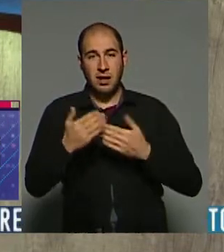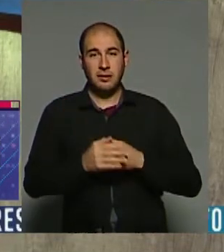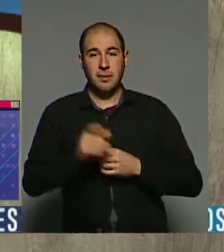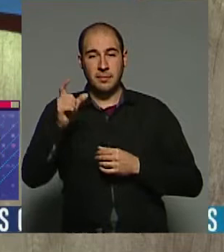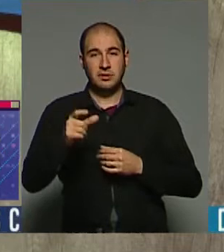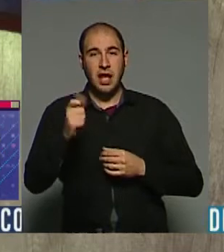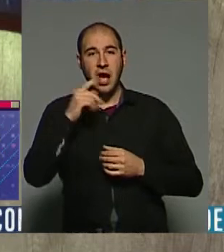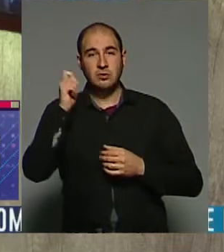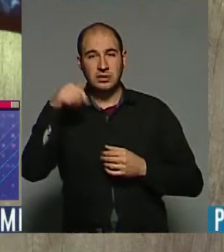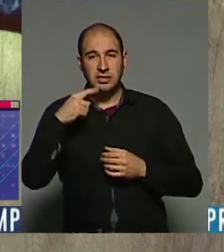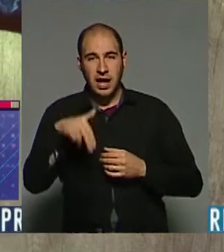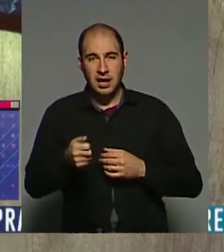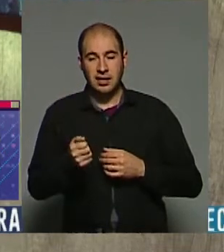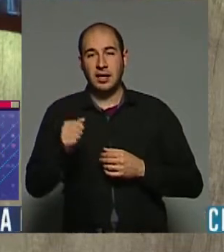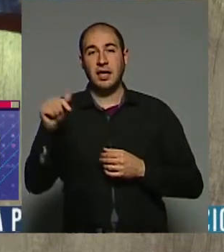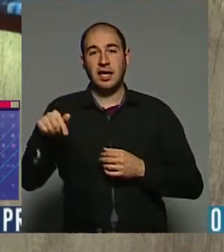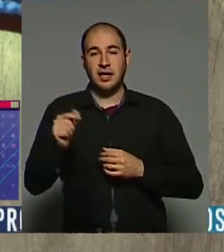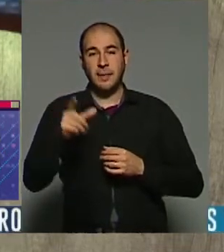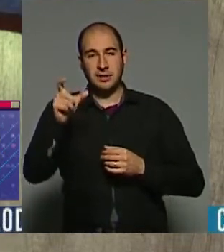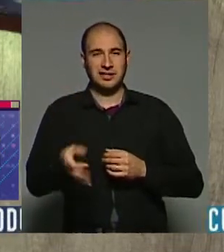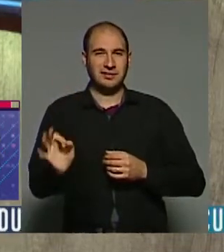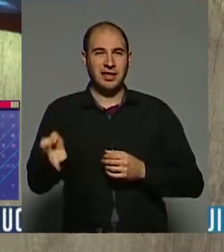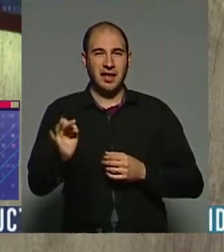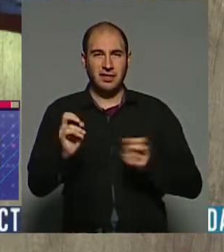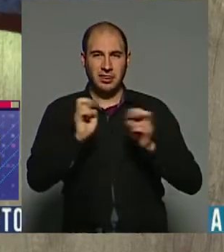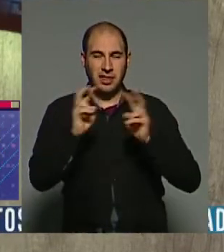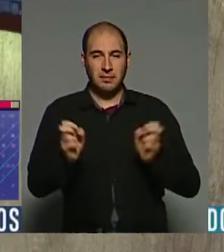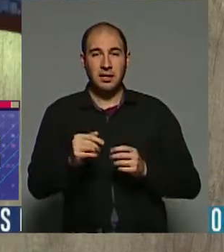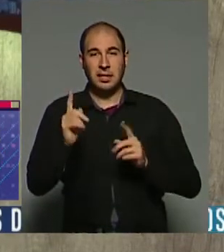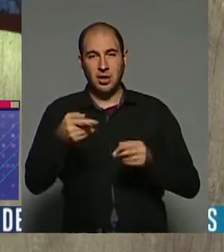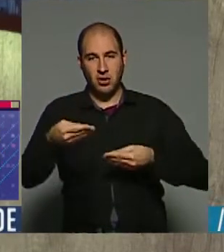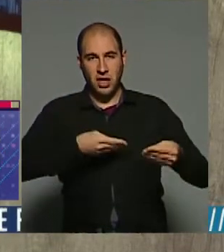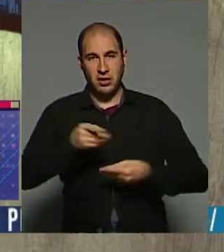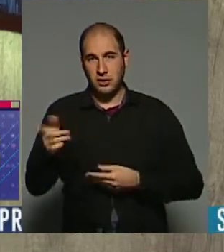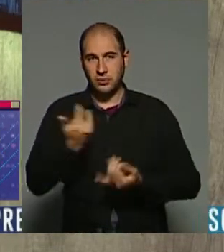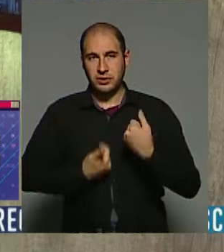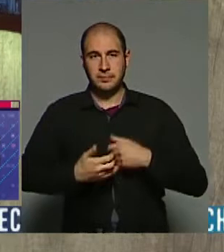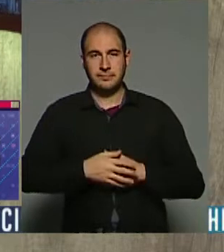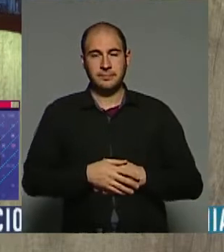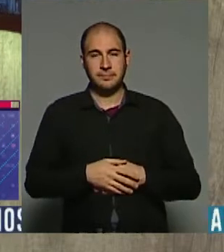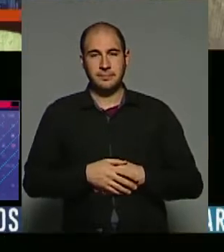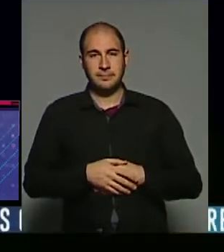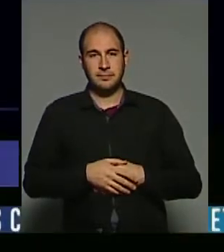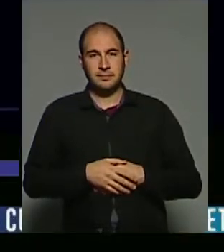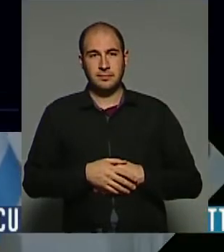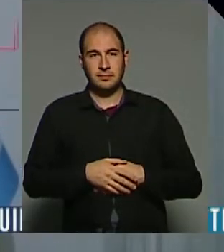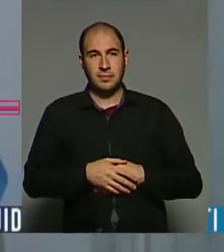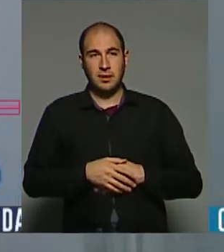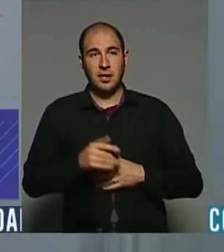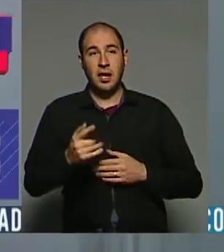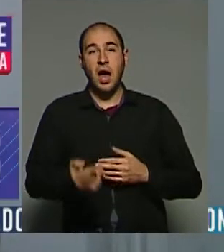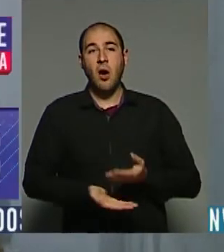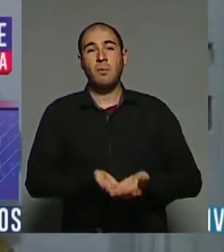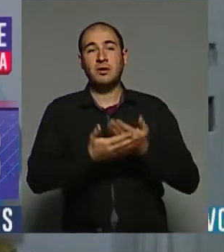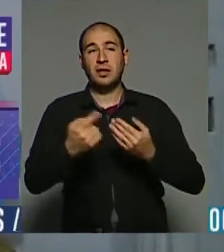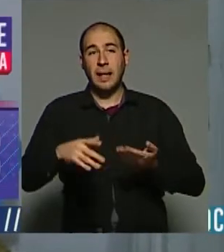con Agustina Tornese, quien no más que una especialista en este tema y contadora. Esto fue lo que nos dijo. Lo que aumentó